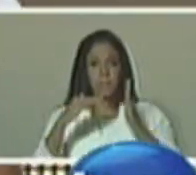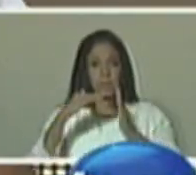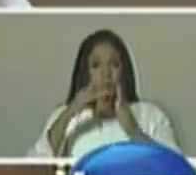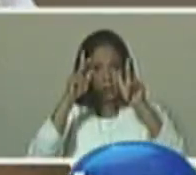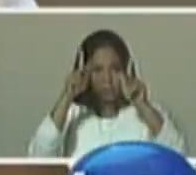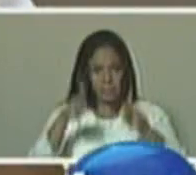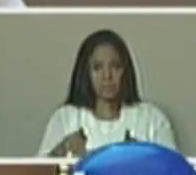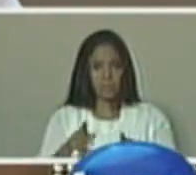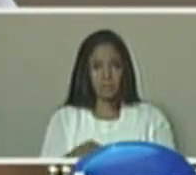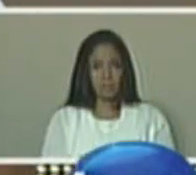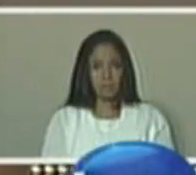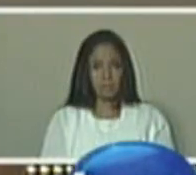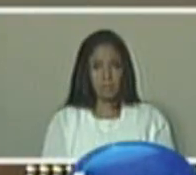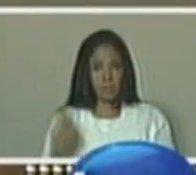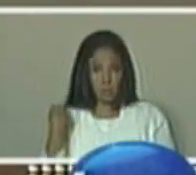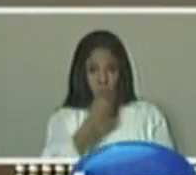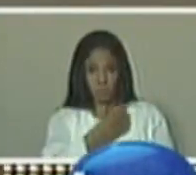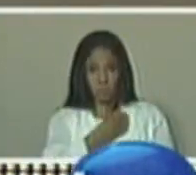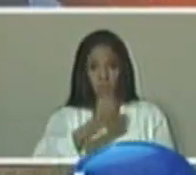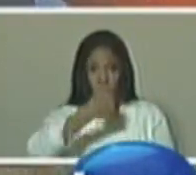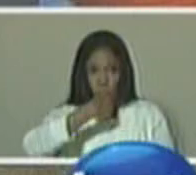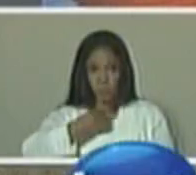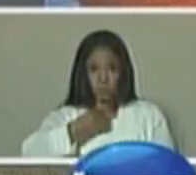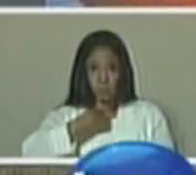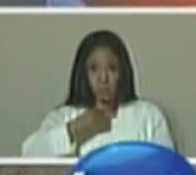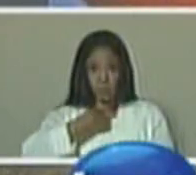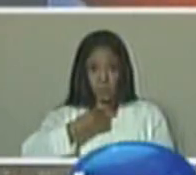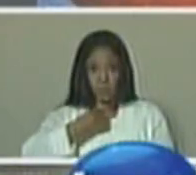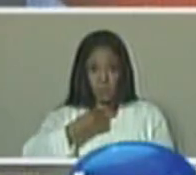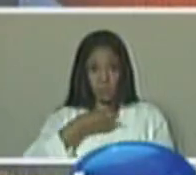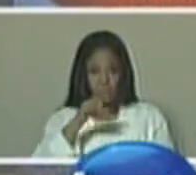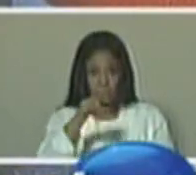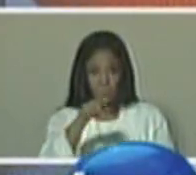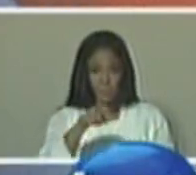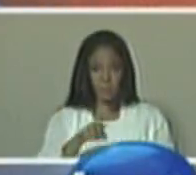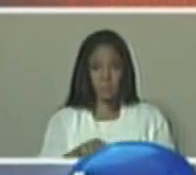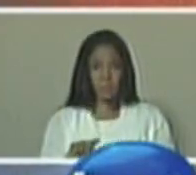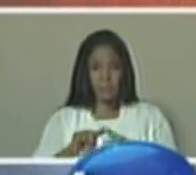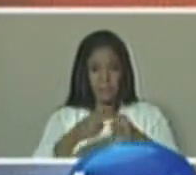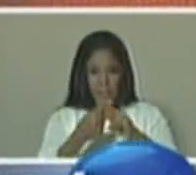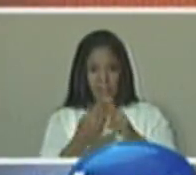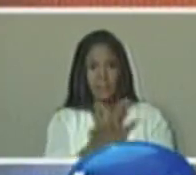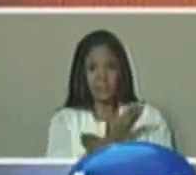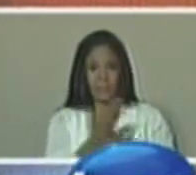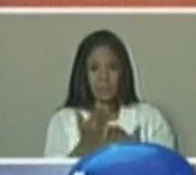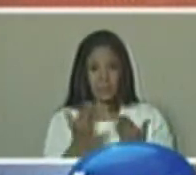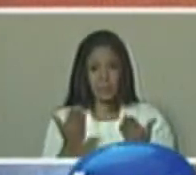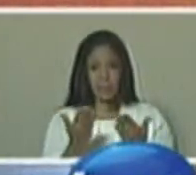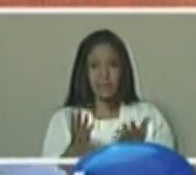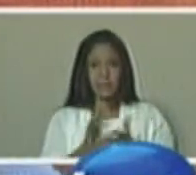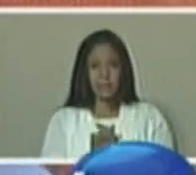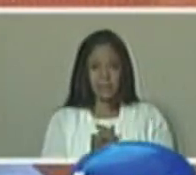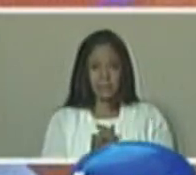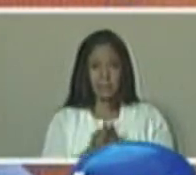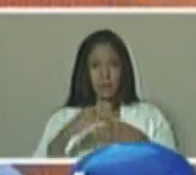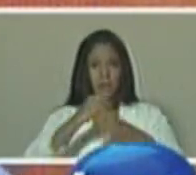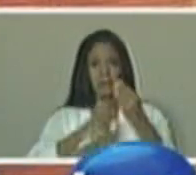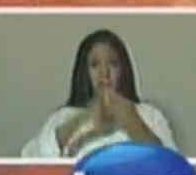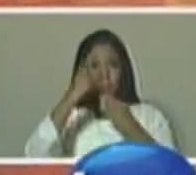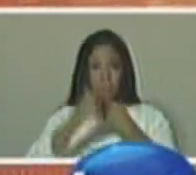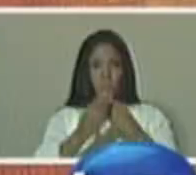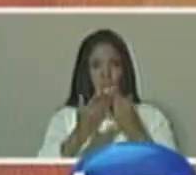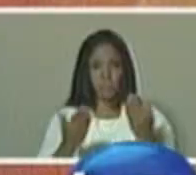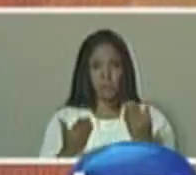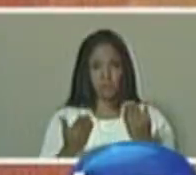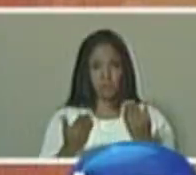nosotros y yo iniciemos a impulsar proyectos que beneficien desde nuestra comunidad